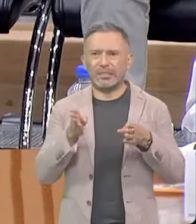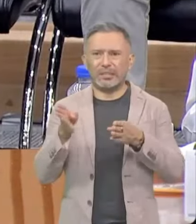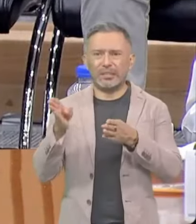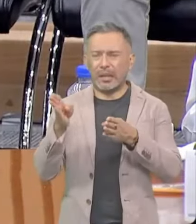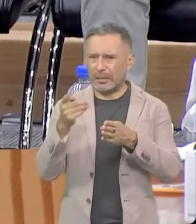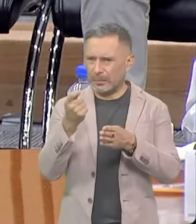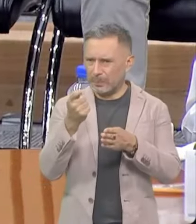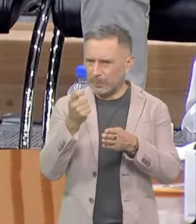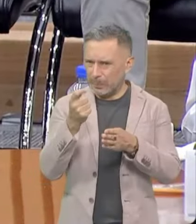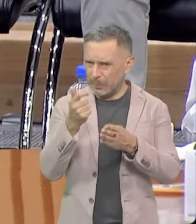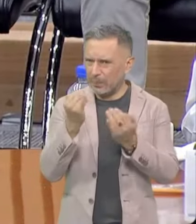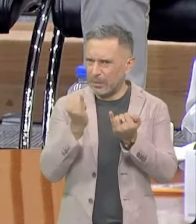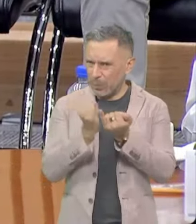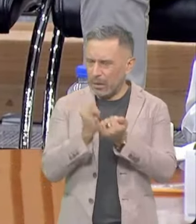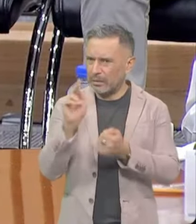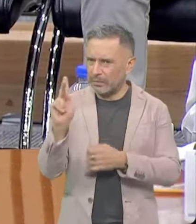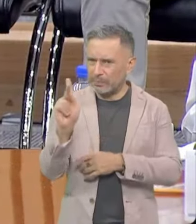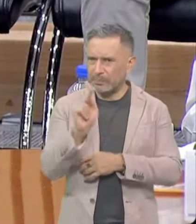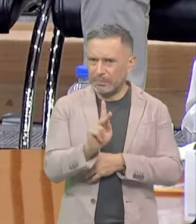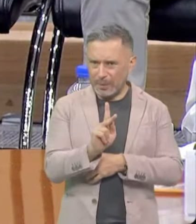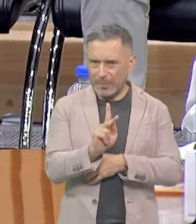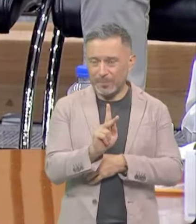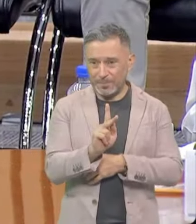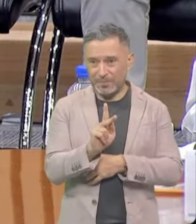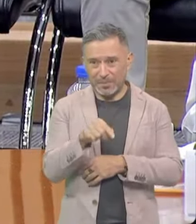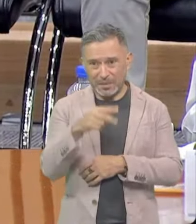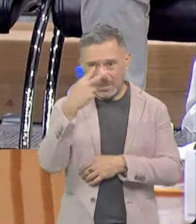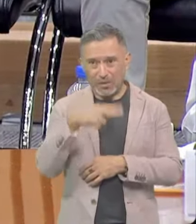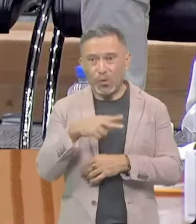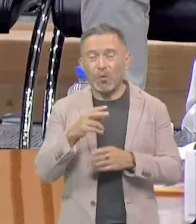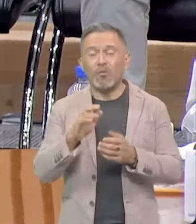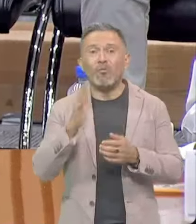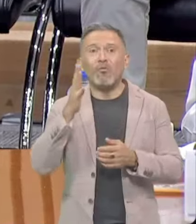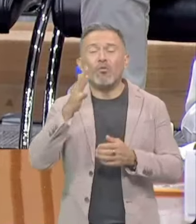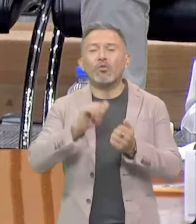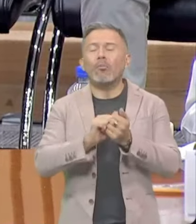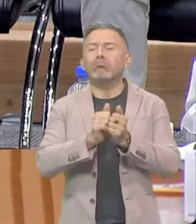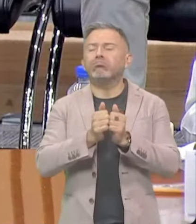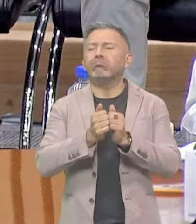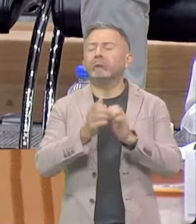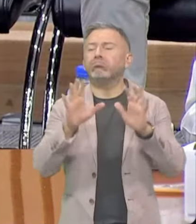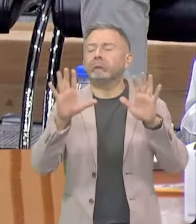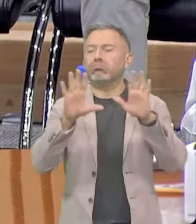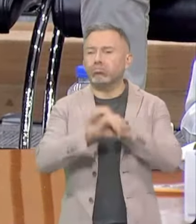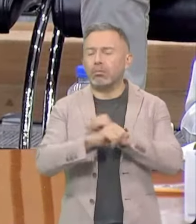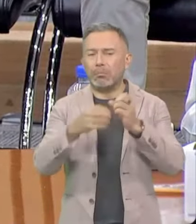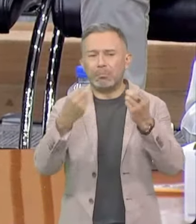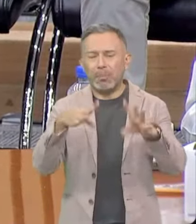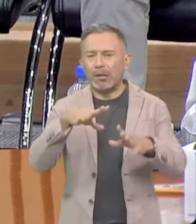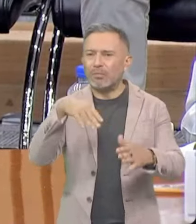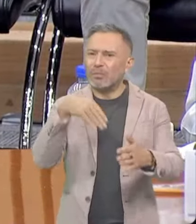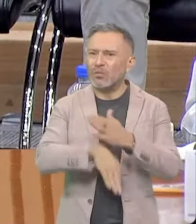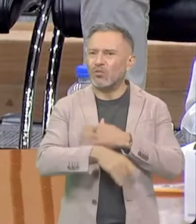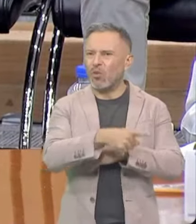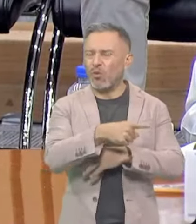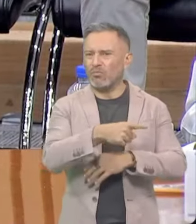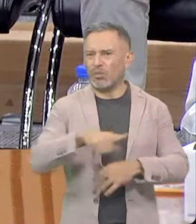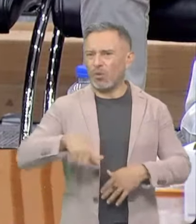muy parecida que no vayamos a caer en la ignominia de la imposición y de la